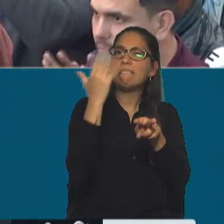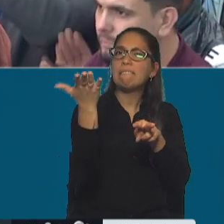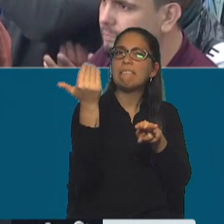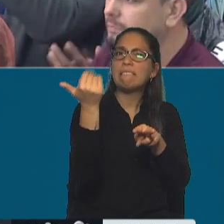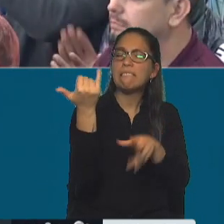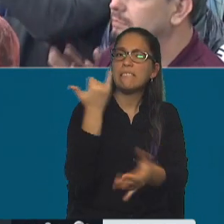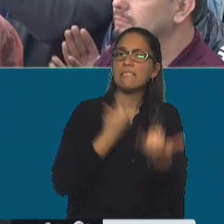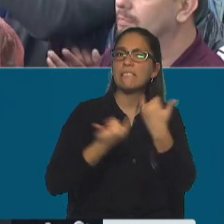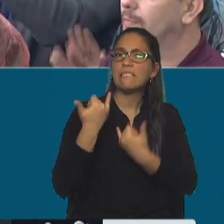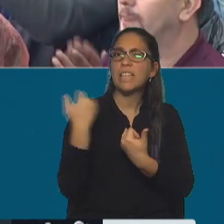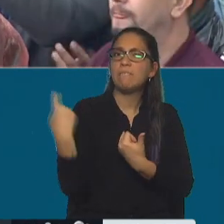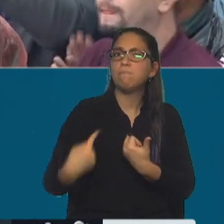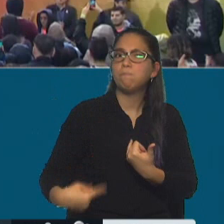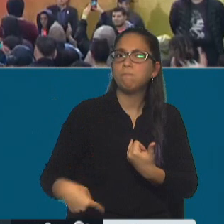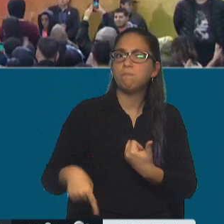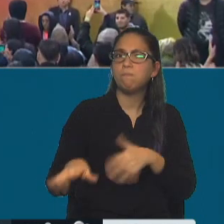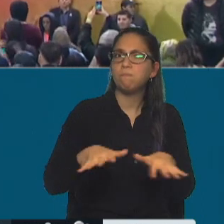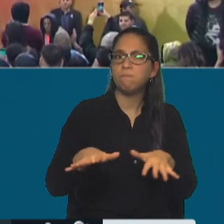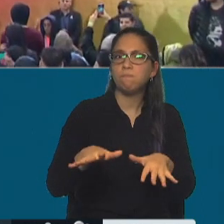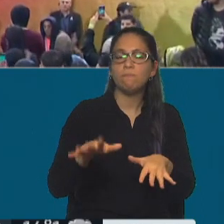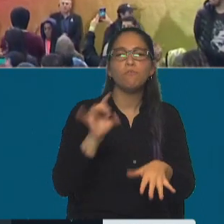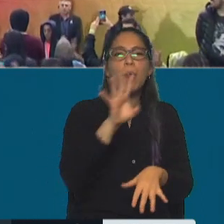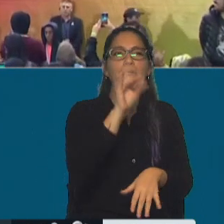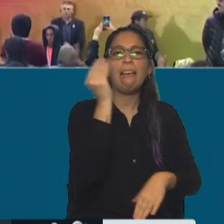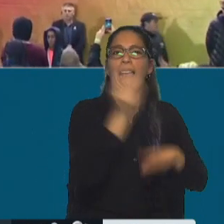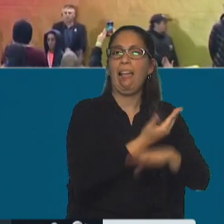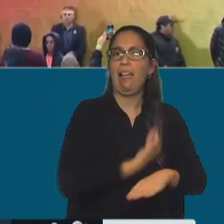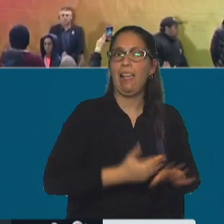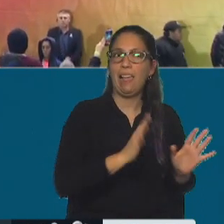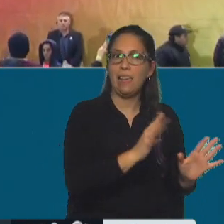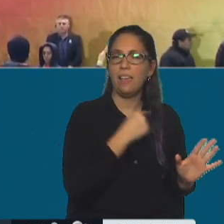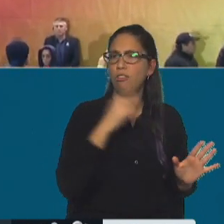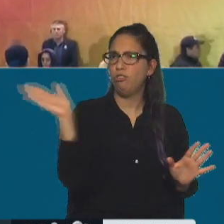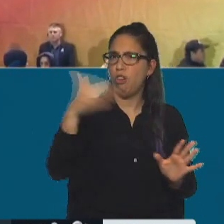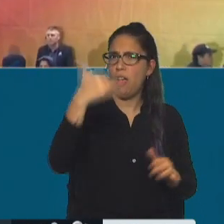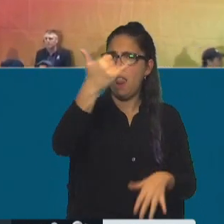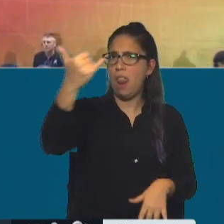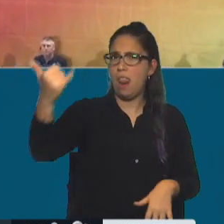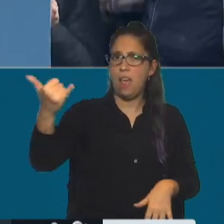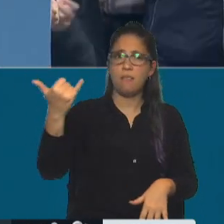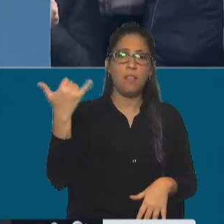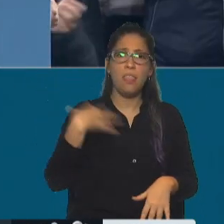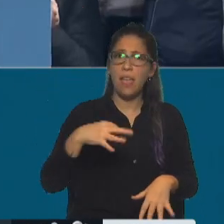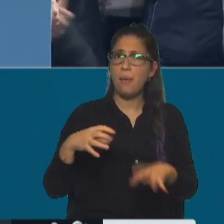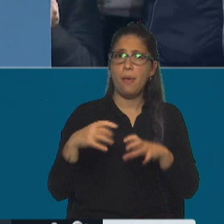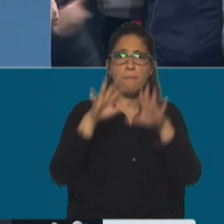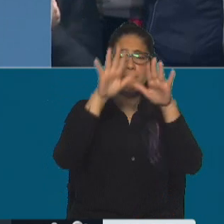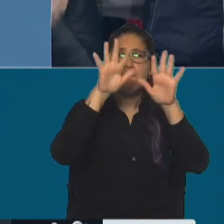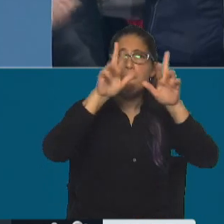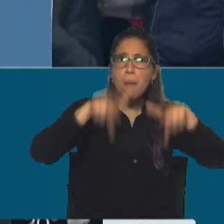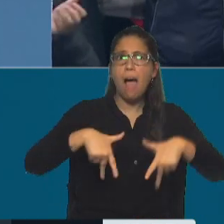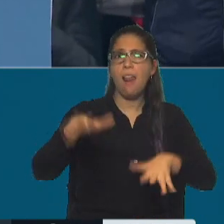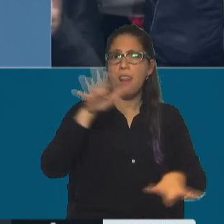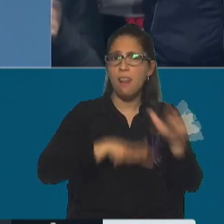y en la previa analizábamos lo que podía llegar a pasar, salvo esa frutilla del postre, creo que después el resto tuvo todo. Hay que debatir un programa y hay que ponerse de acuerdo